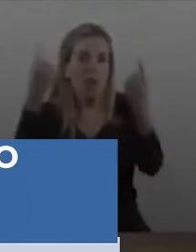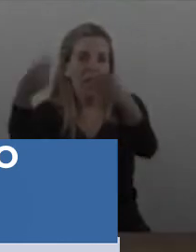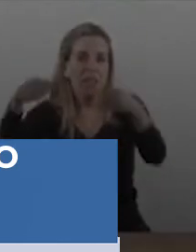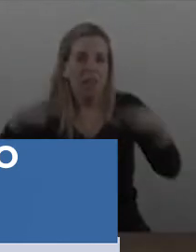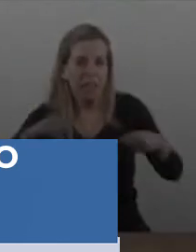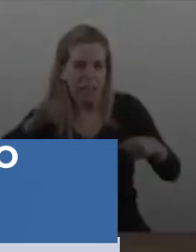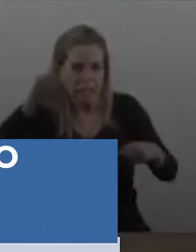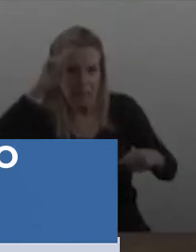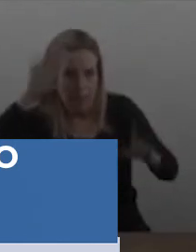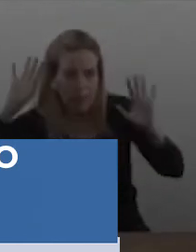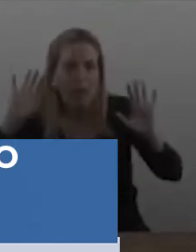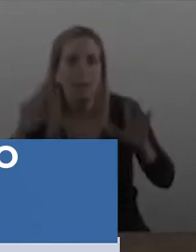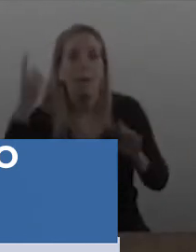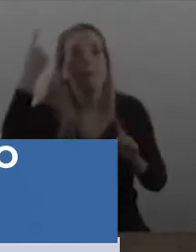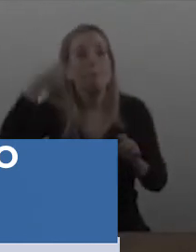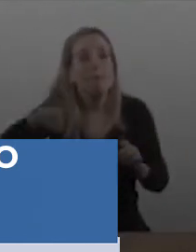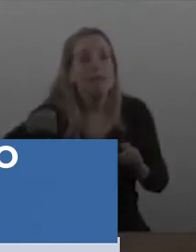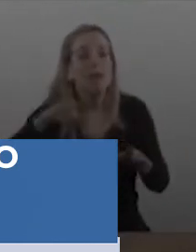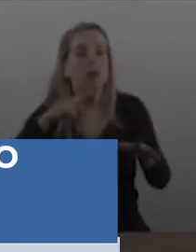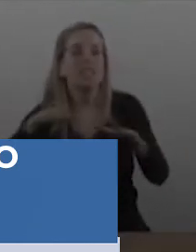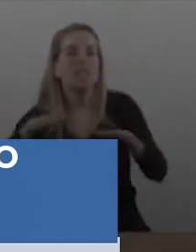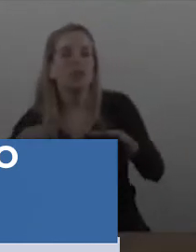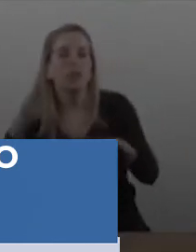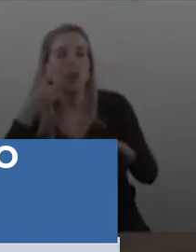Quiere decir que aún en la diversidad